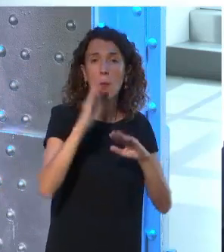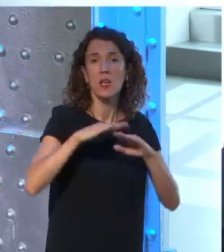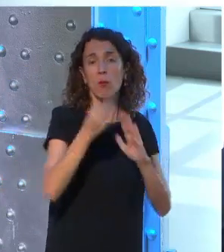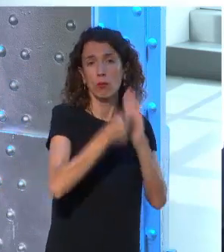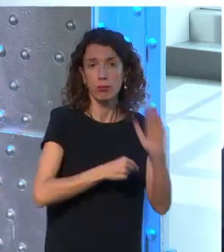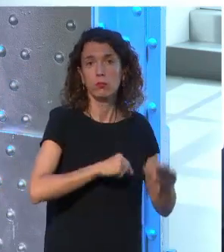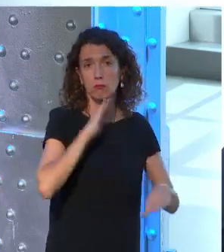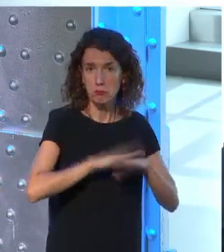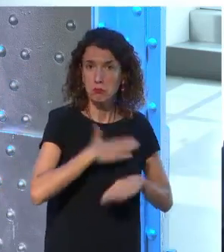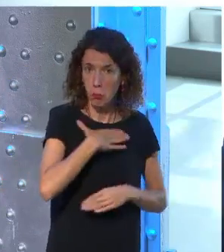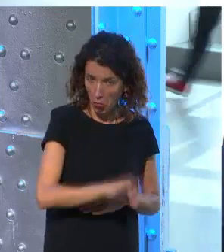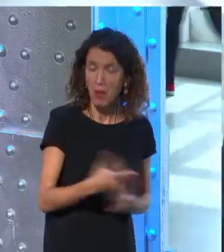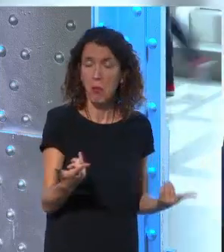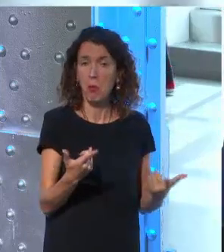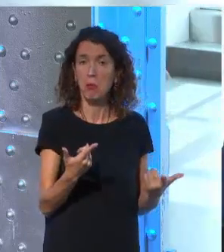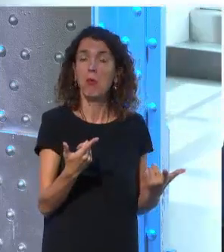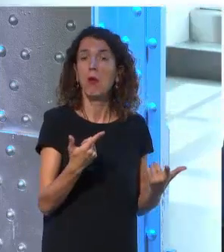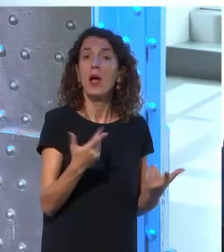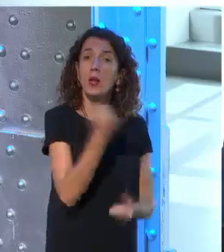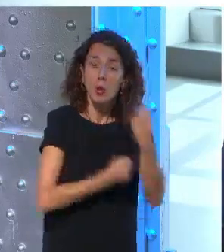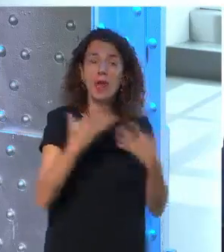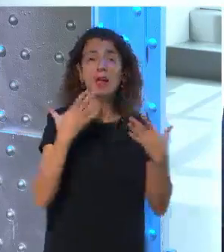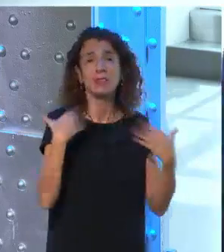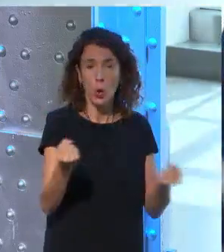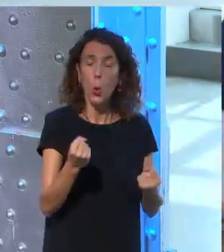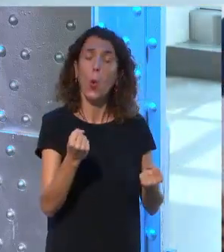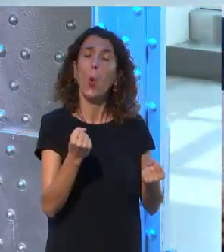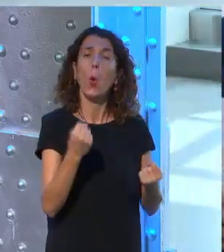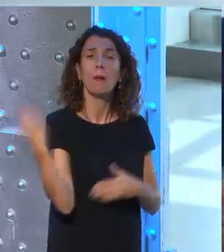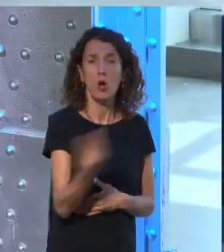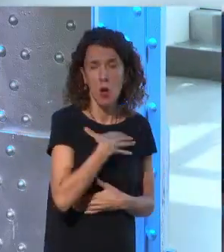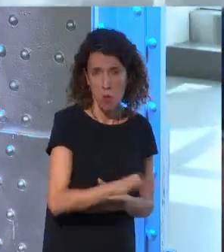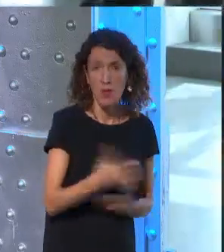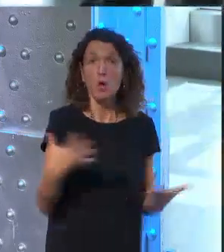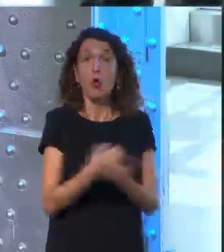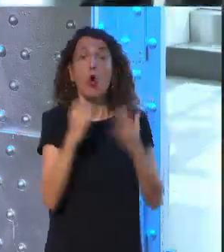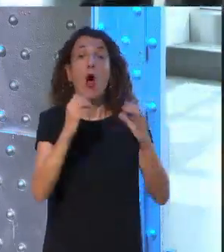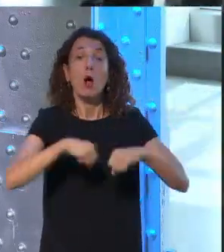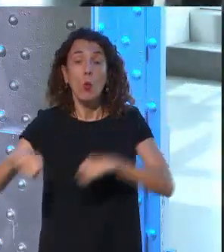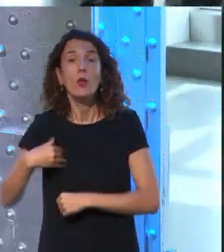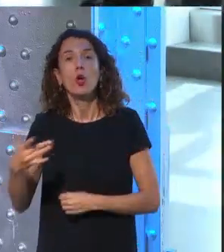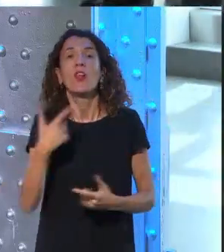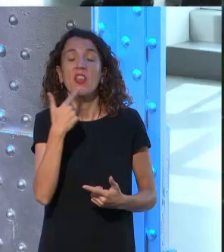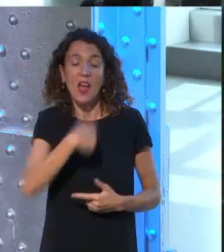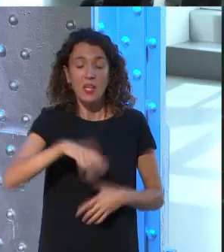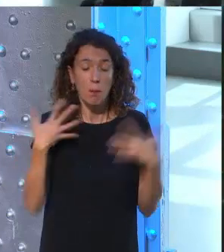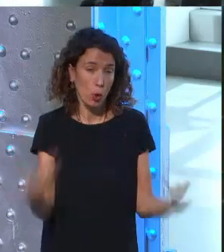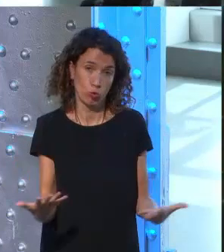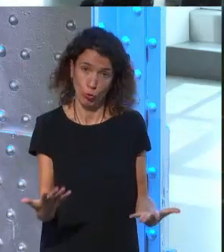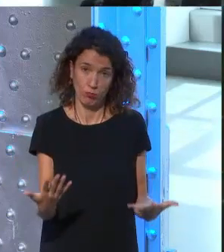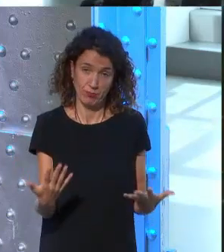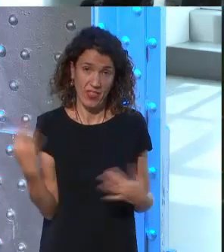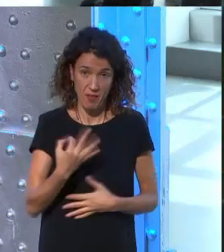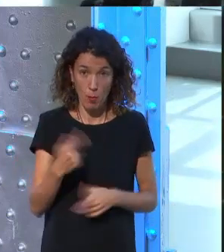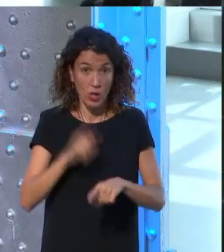mejore nuestra economía y nuestra salud y nuestro clima? Gracias. Estamos de acuerdo, pero todo el mundo ha dicho aquí pronto, cuanto antes, ¿no?